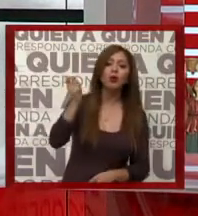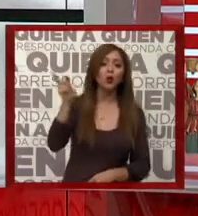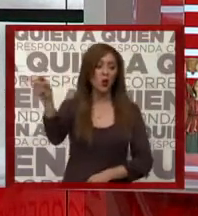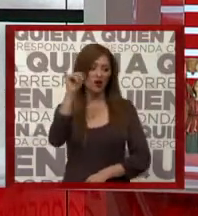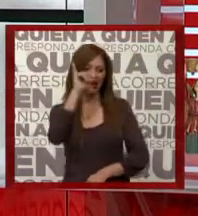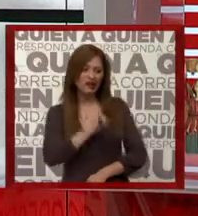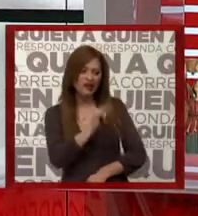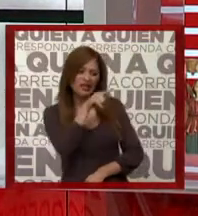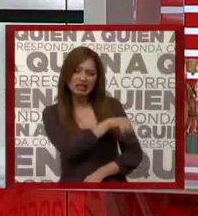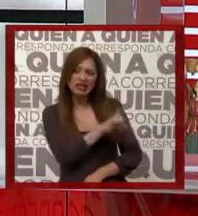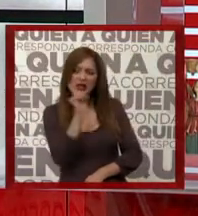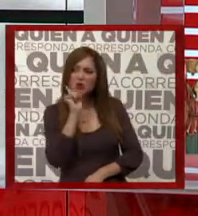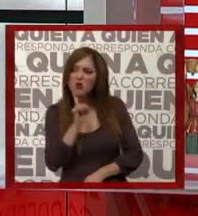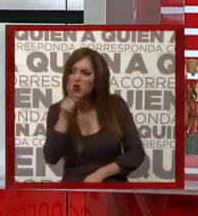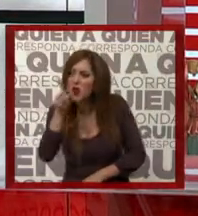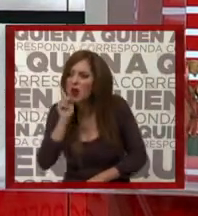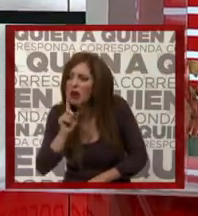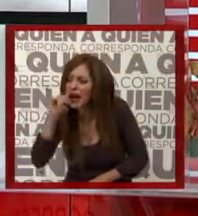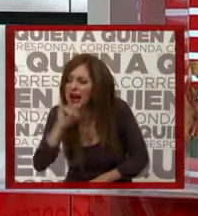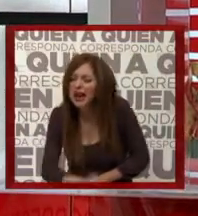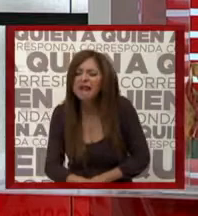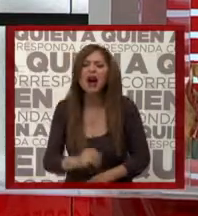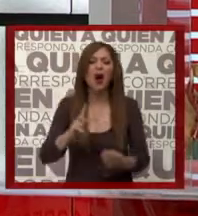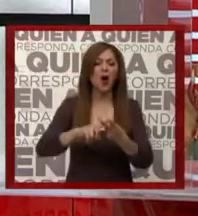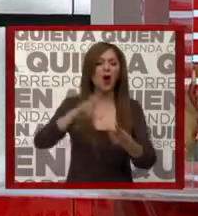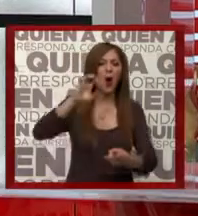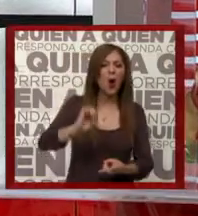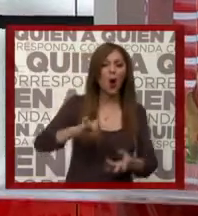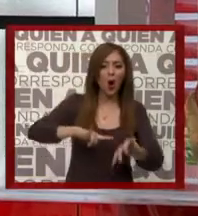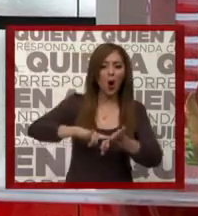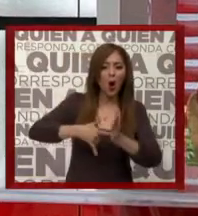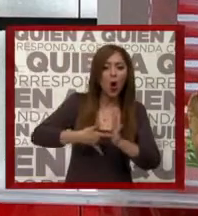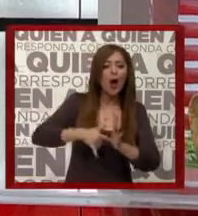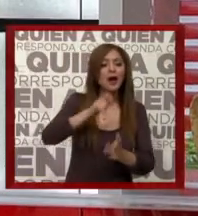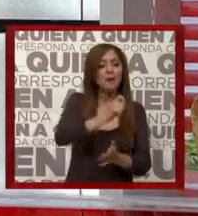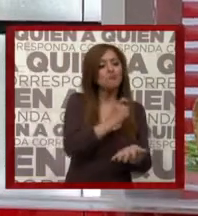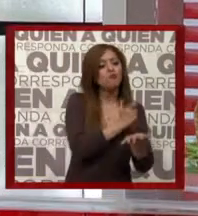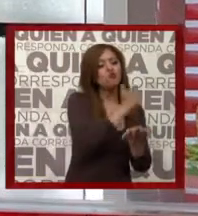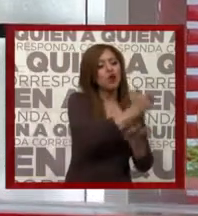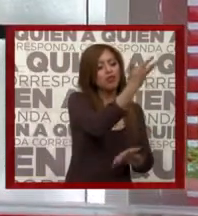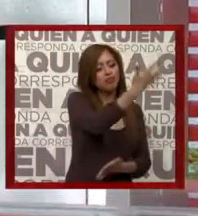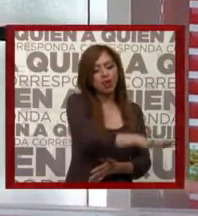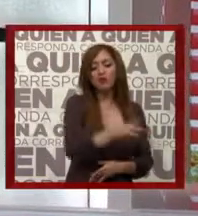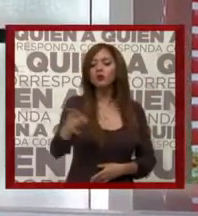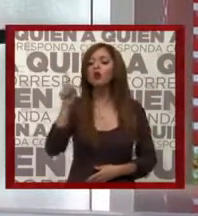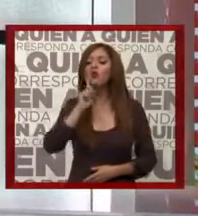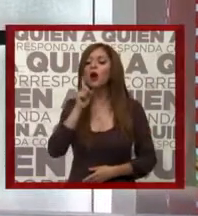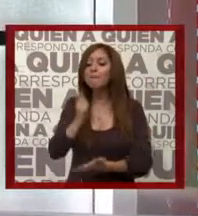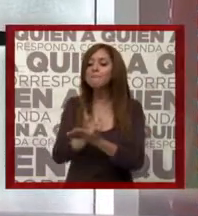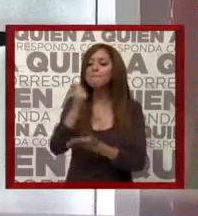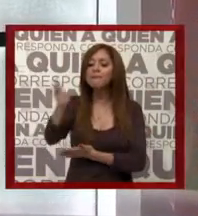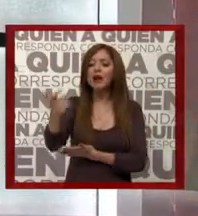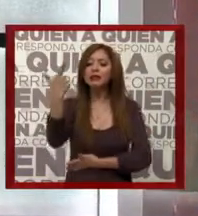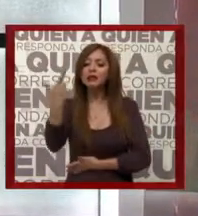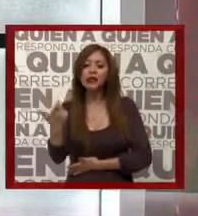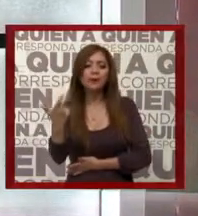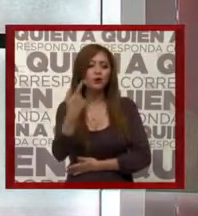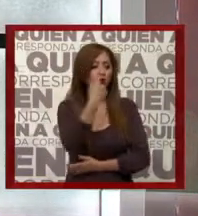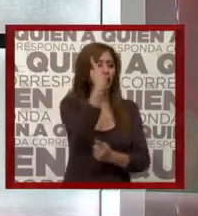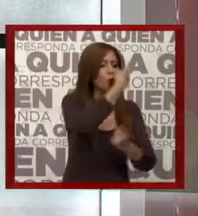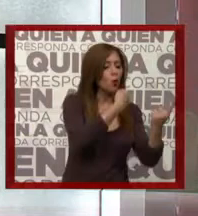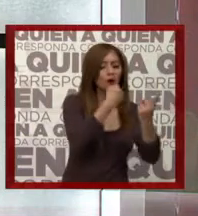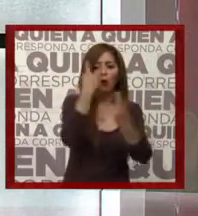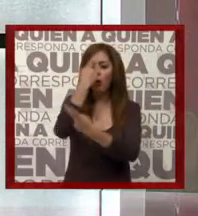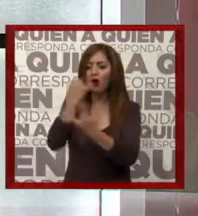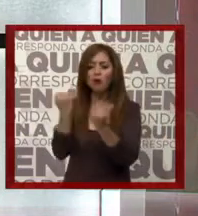es mujer? O que sabemos que los salarios a los hombres se los pagan en 10 pesos y a las mujeres en 7. Y no hay explicación. Y muchas de ellas